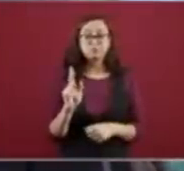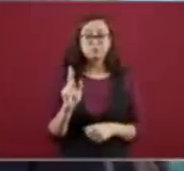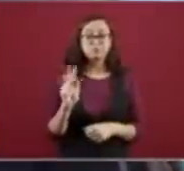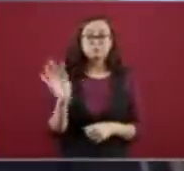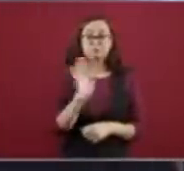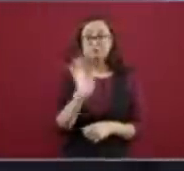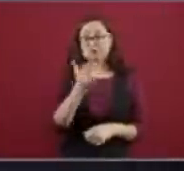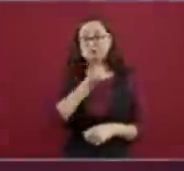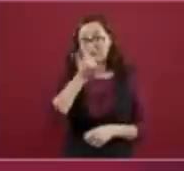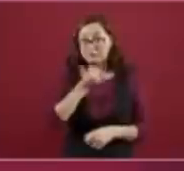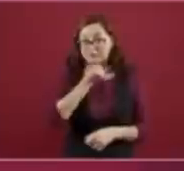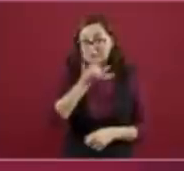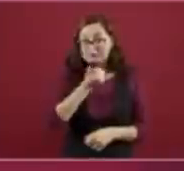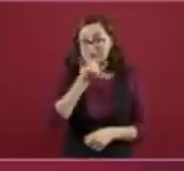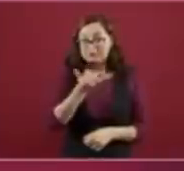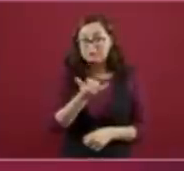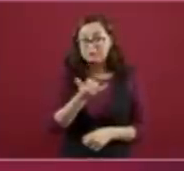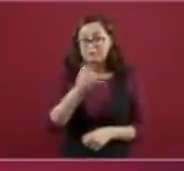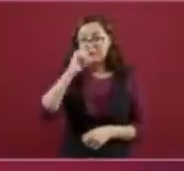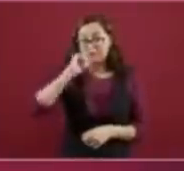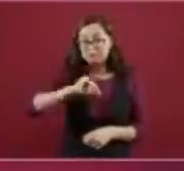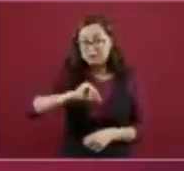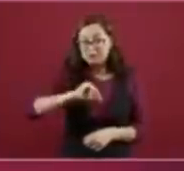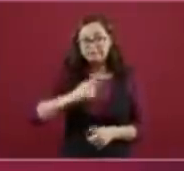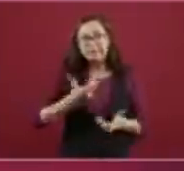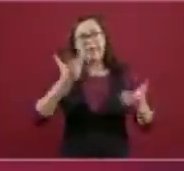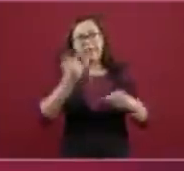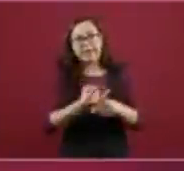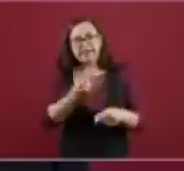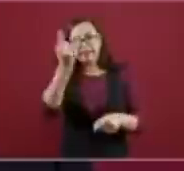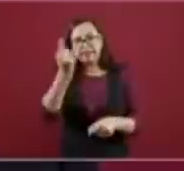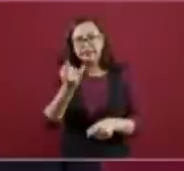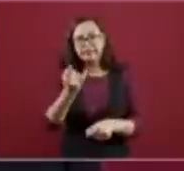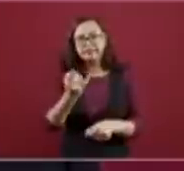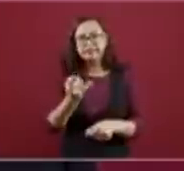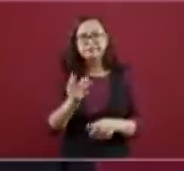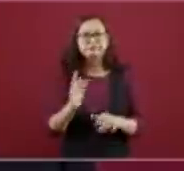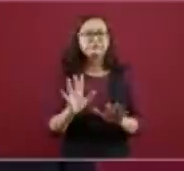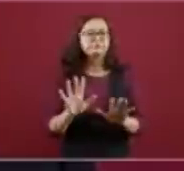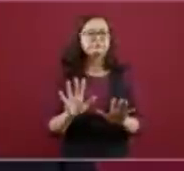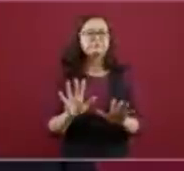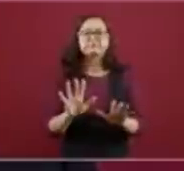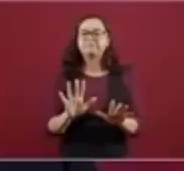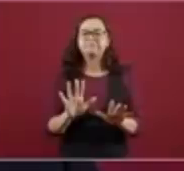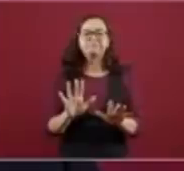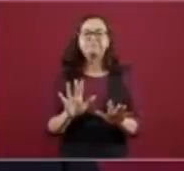equivocarnos, no fallar, no quedar mal, va a ser